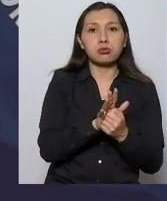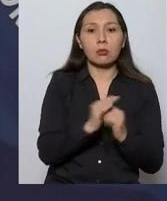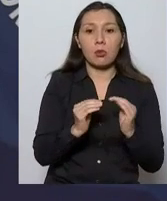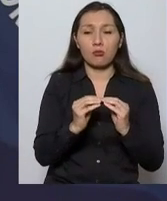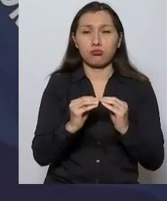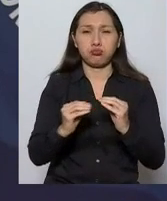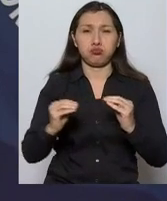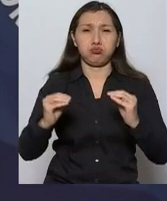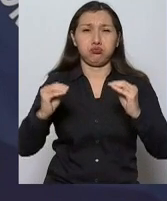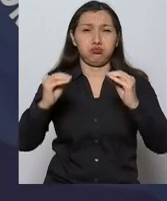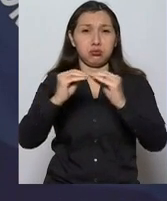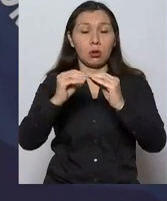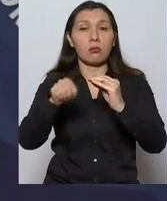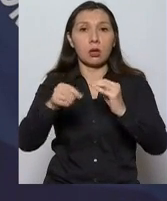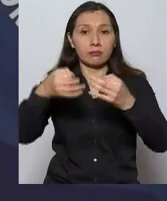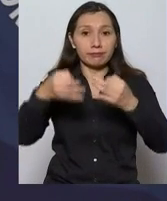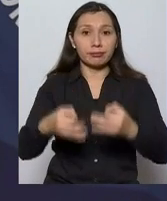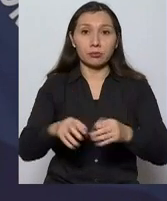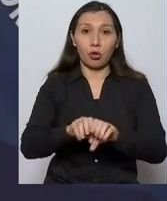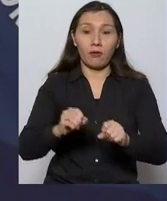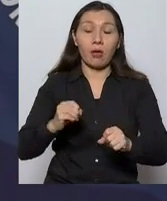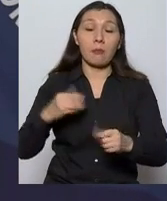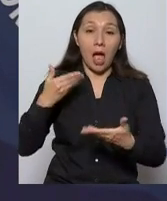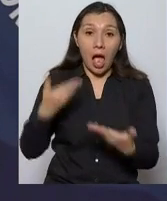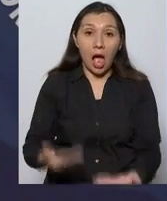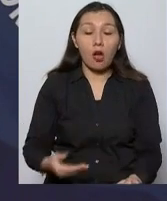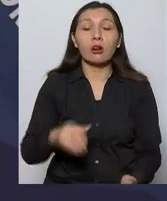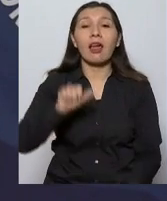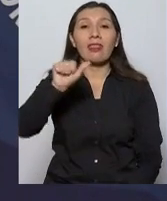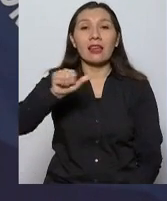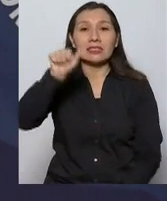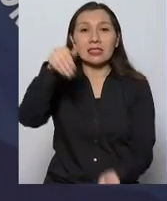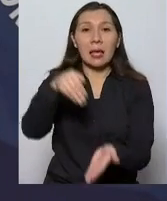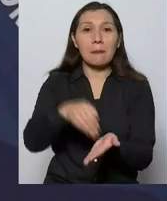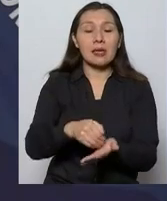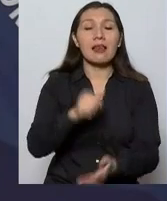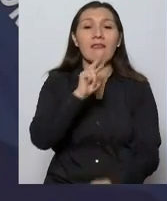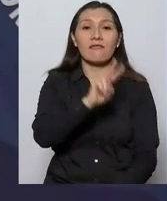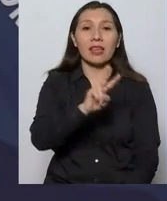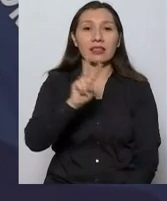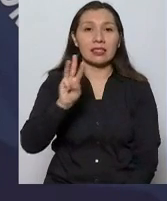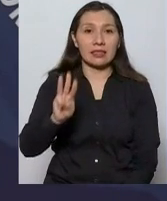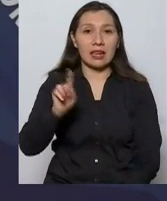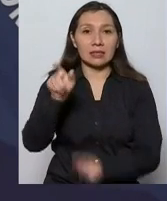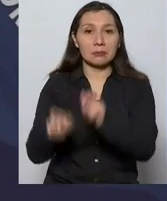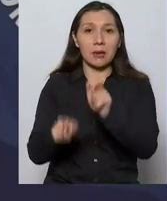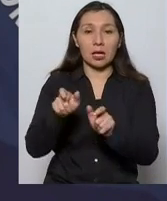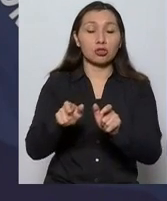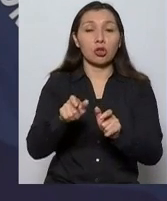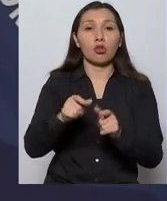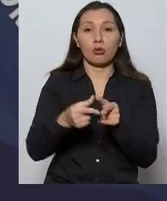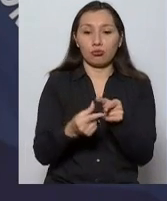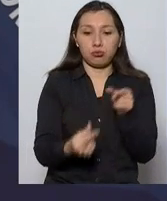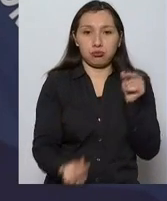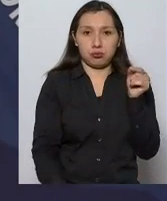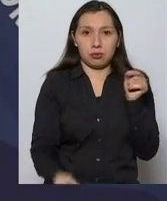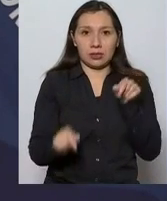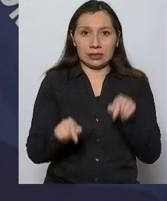cifra total de casos confirmados hasta la fecha de 16.023 personas a nivel